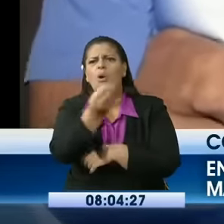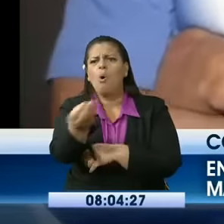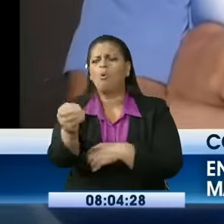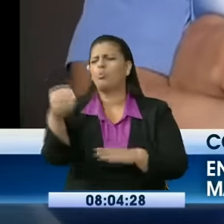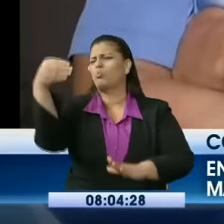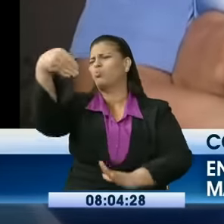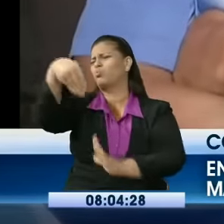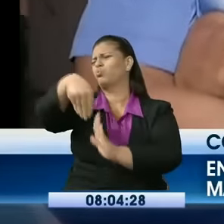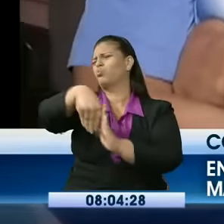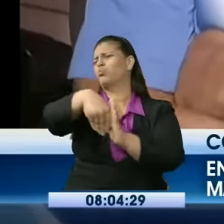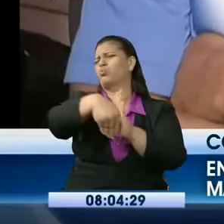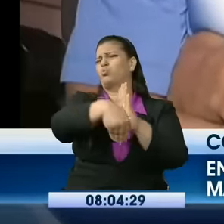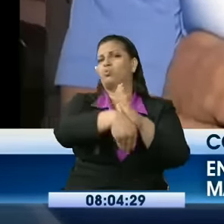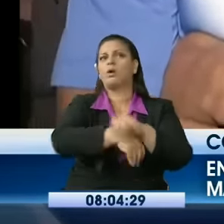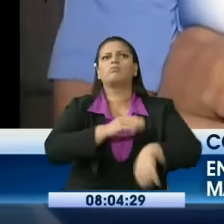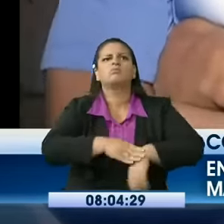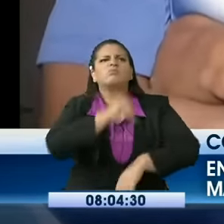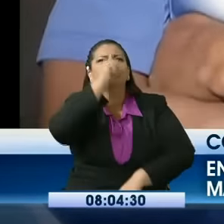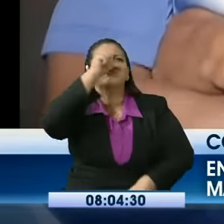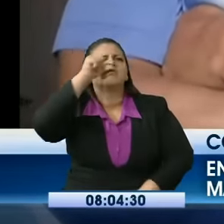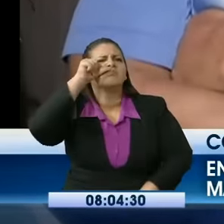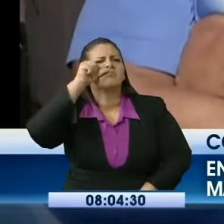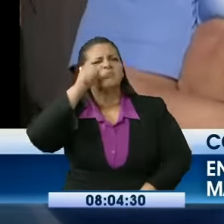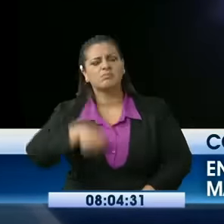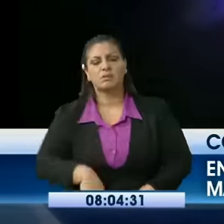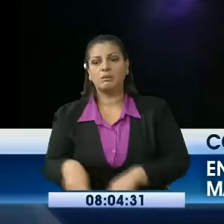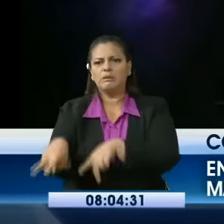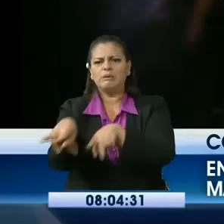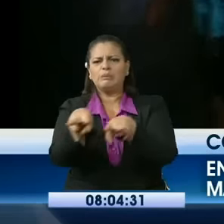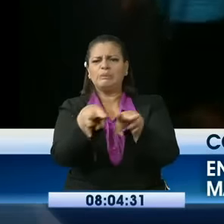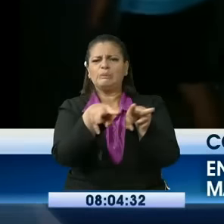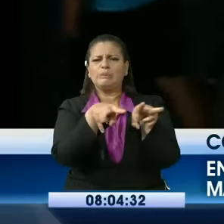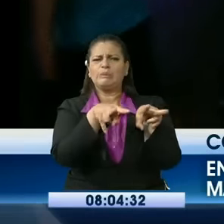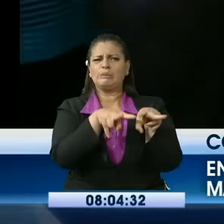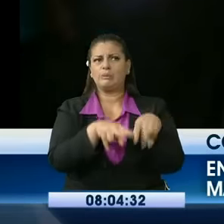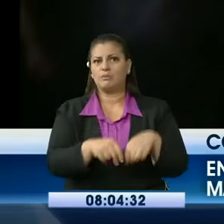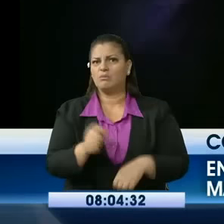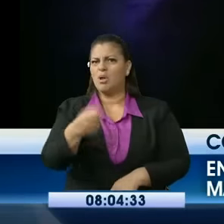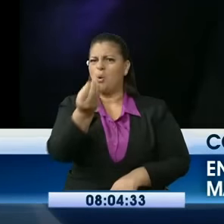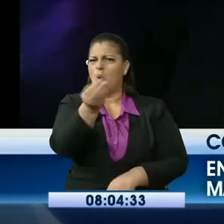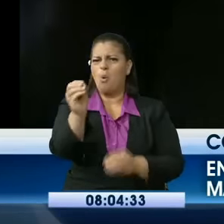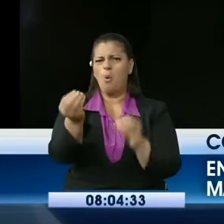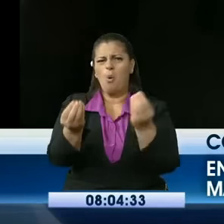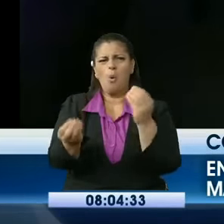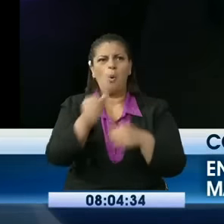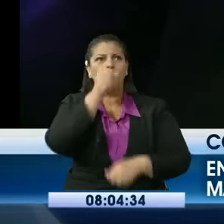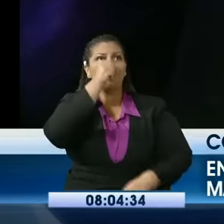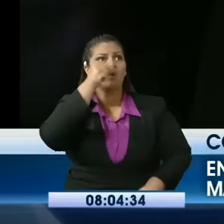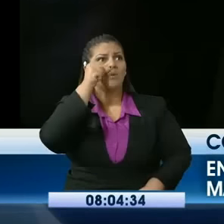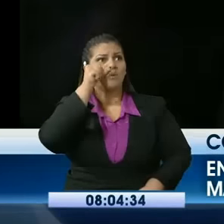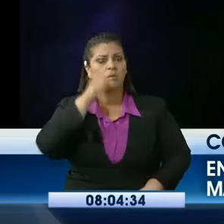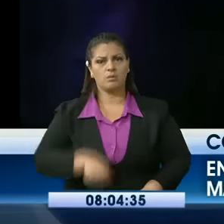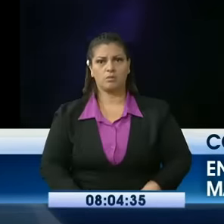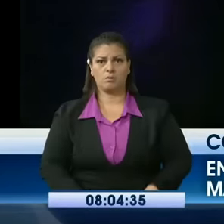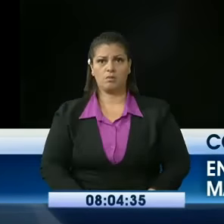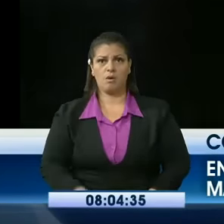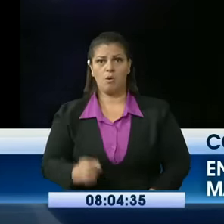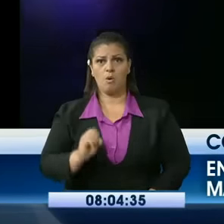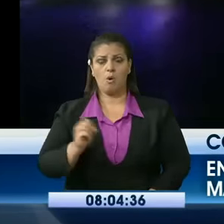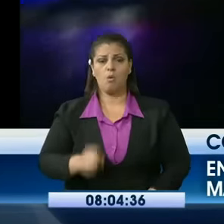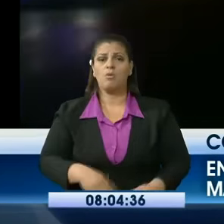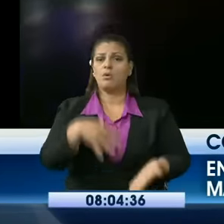La juventud con esa H, incluso todo este barrio está... Usted ve los hachores en todo momento. Incluso cuando pasan los muchachos que